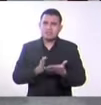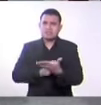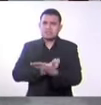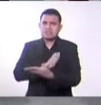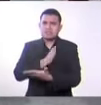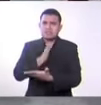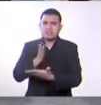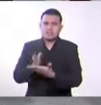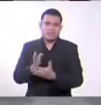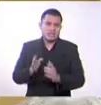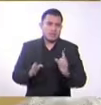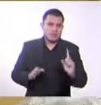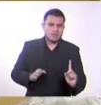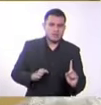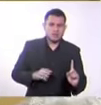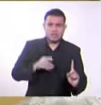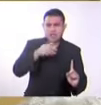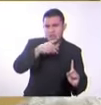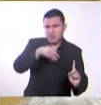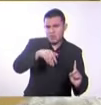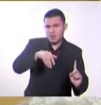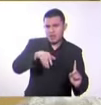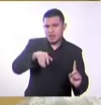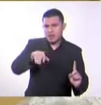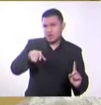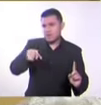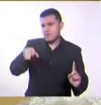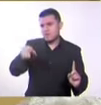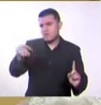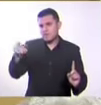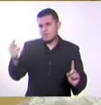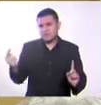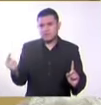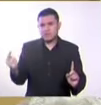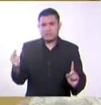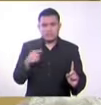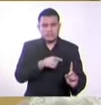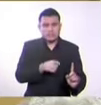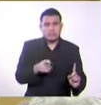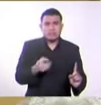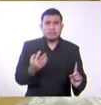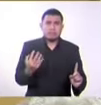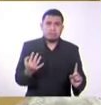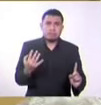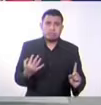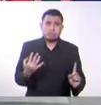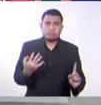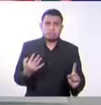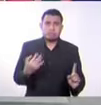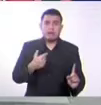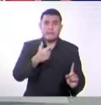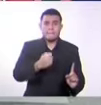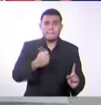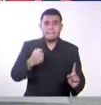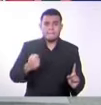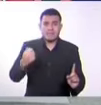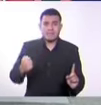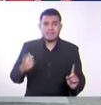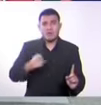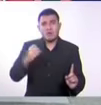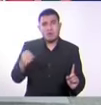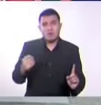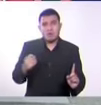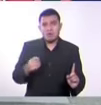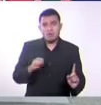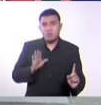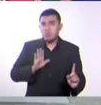la persona que las enviaba al remitente, se tardaban a veces hasta meses. O se perdían, Luis. O se